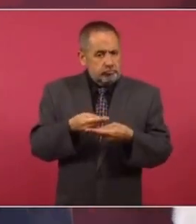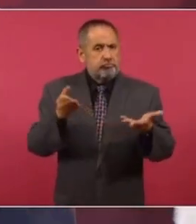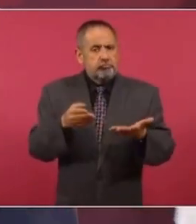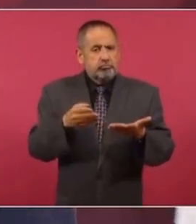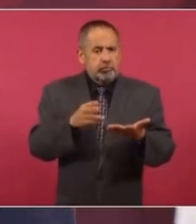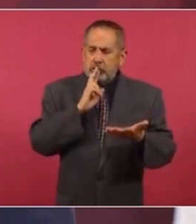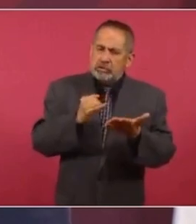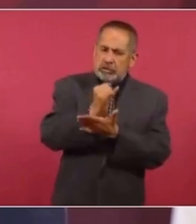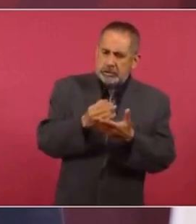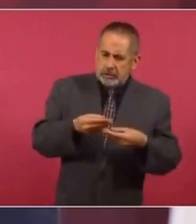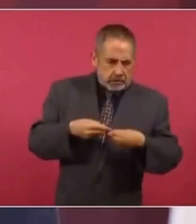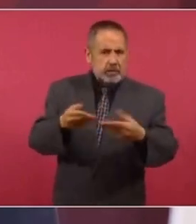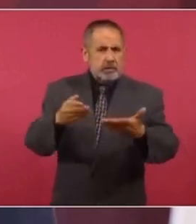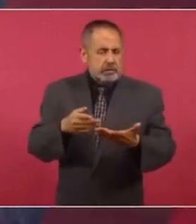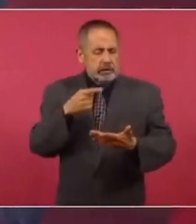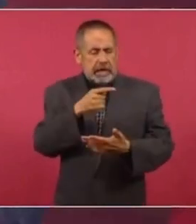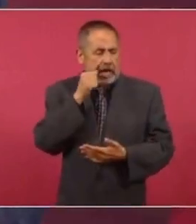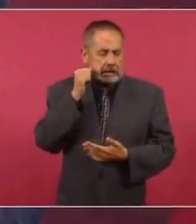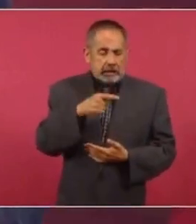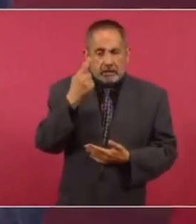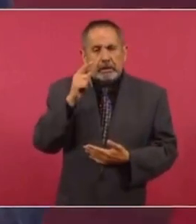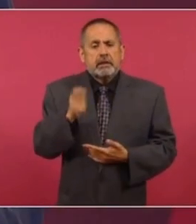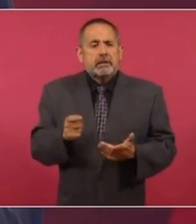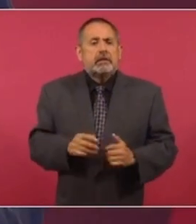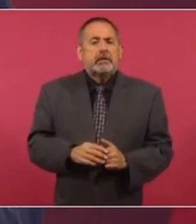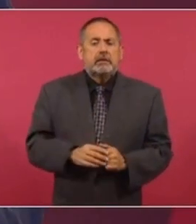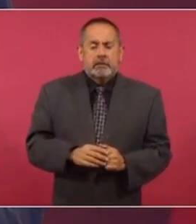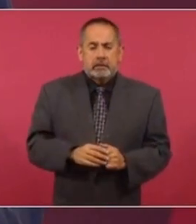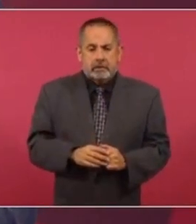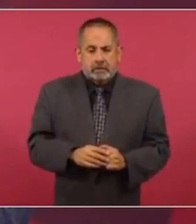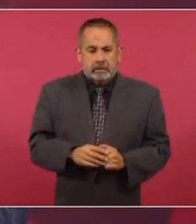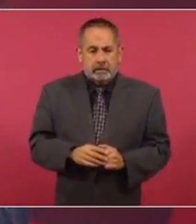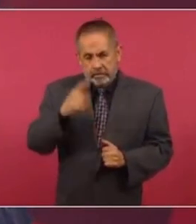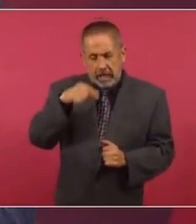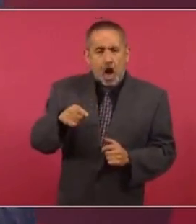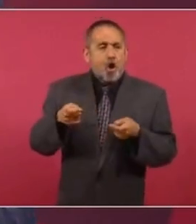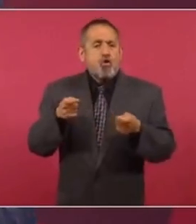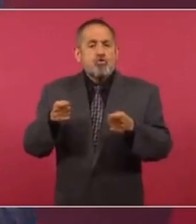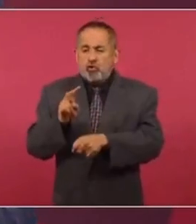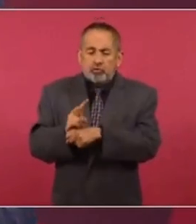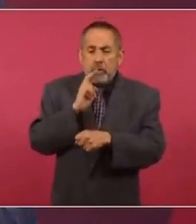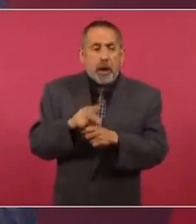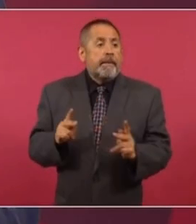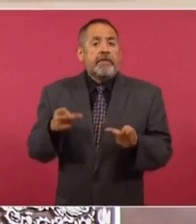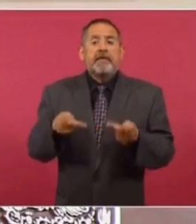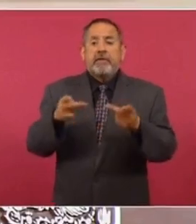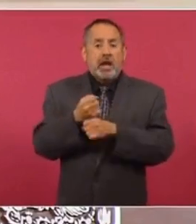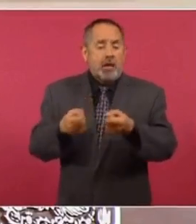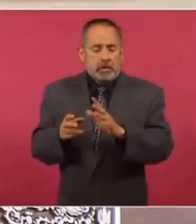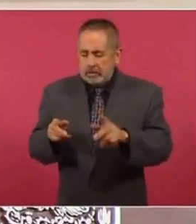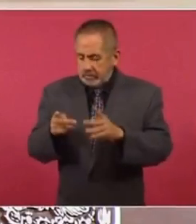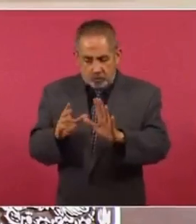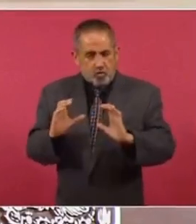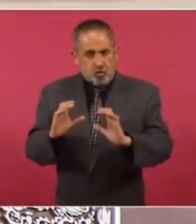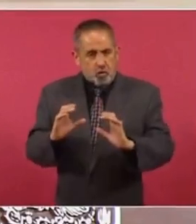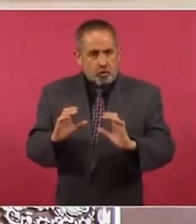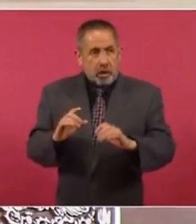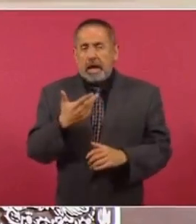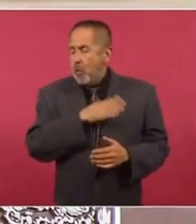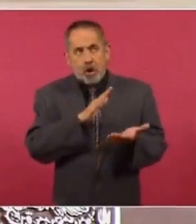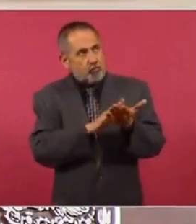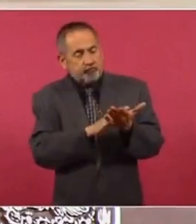una resolución, un decreto para un mejor control en la venta de armas, algo que celebro y qué bueno que